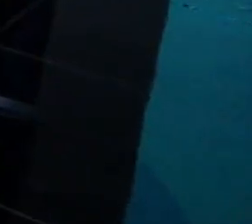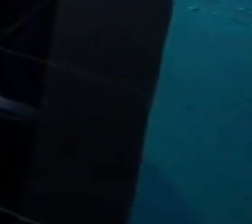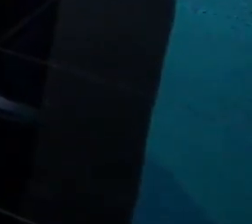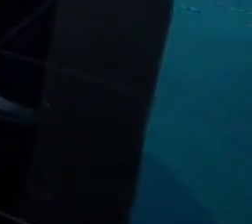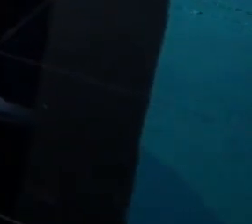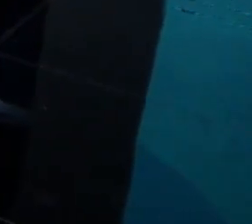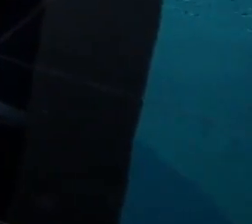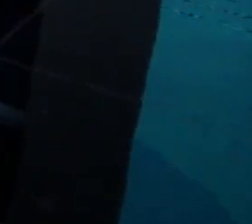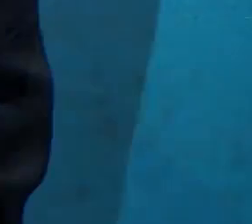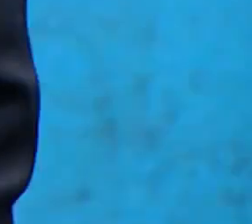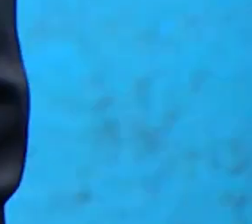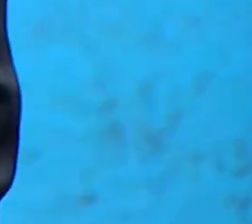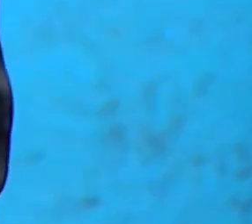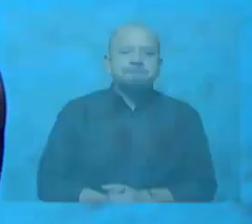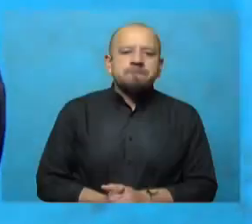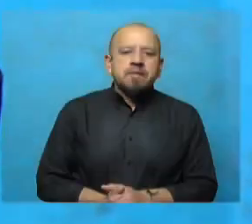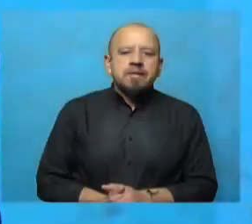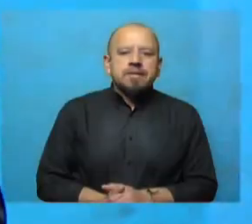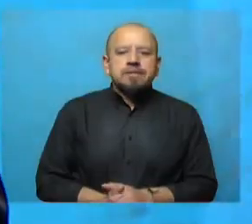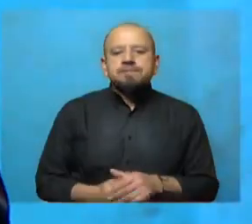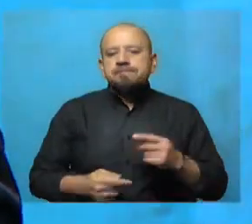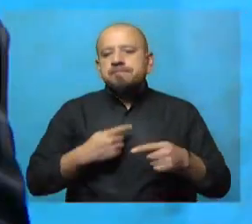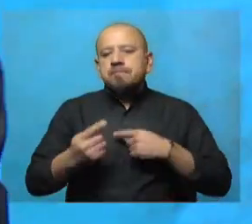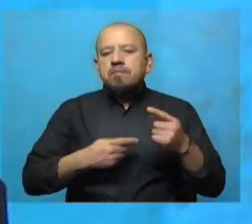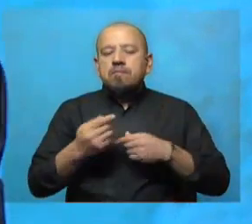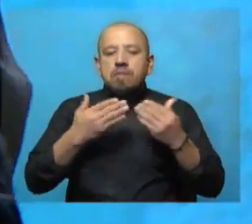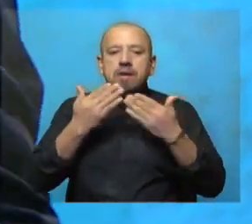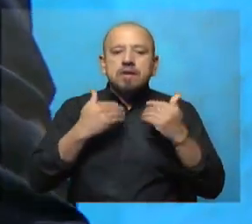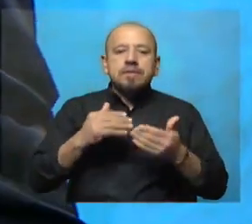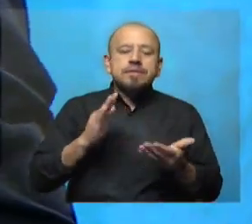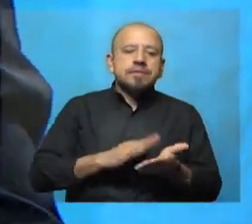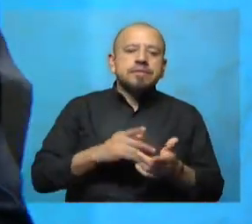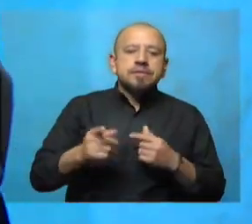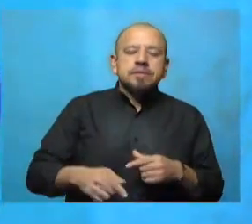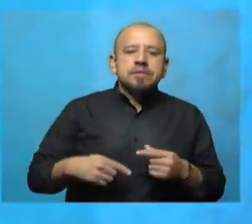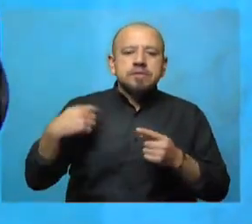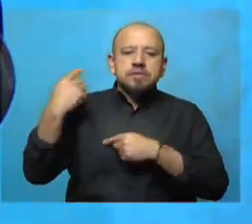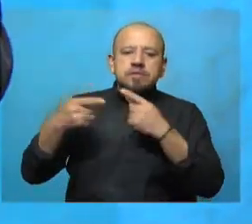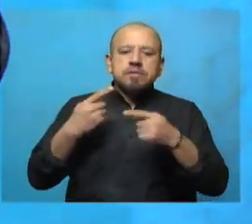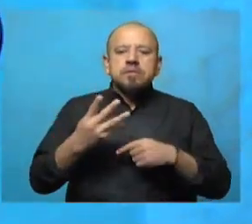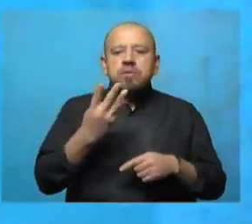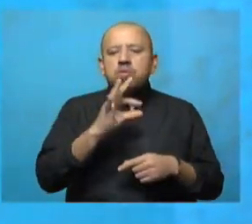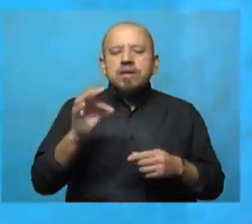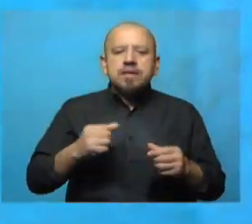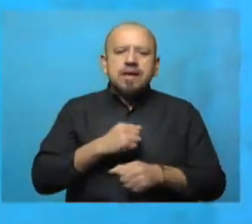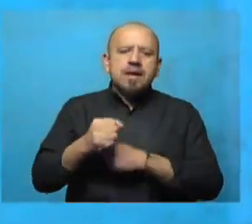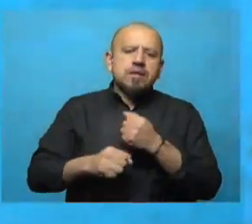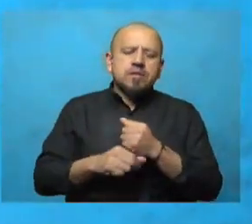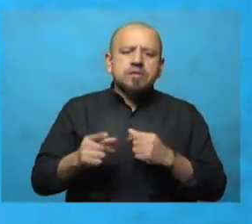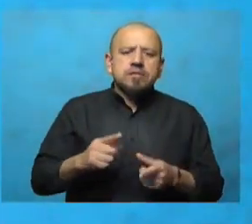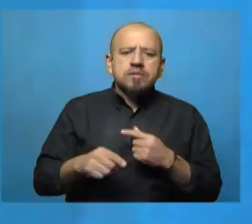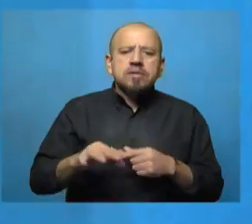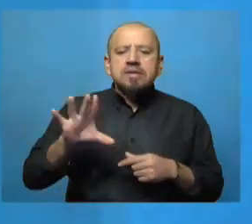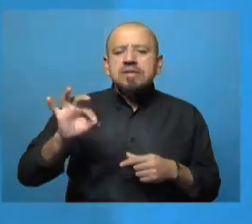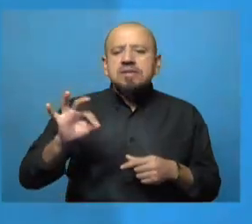seguimos en vivo aquí en la pantalla de TV ciudad conversando con Gonzalo moraira de su carrera más de 40 años de música 50